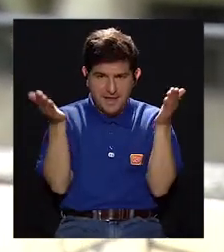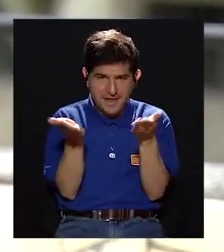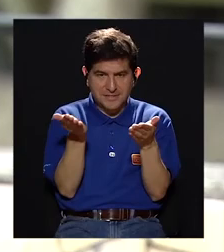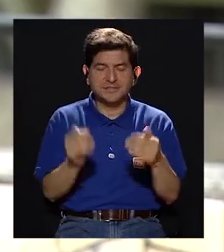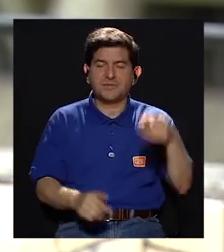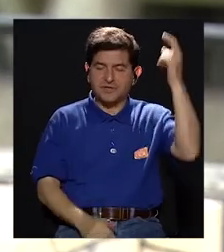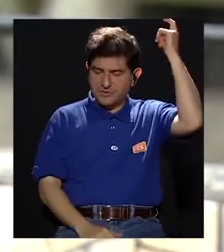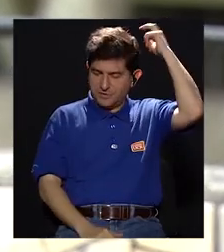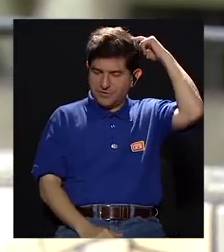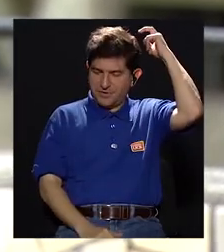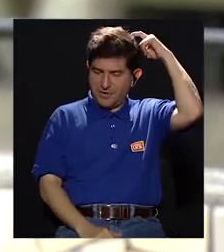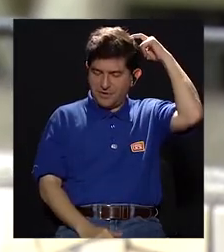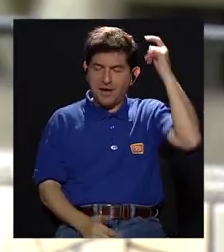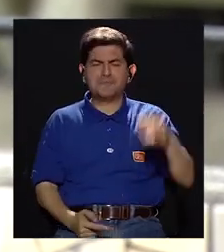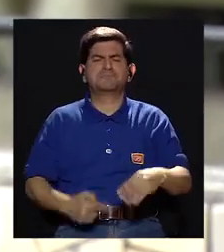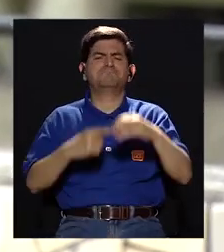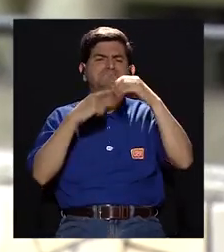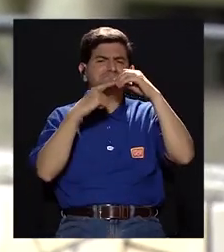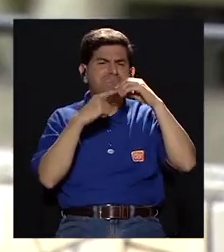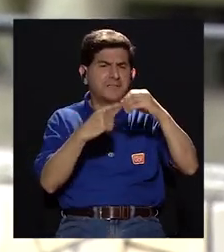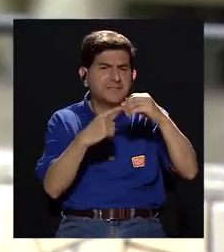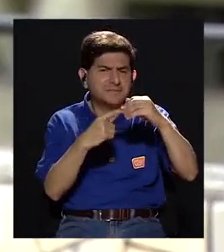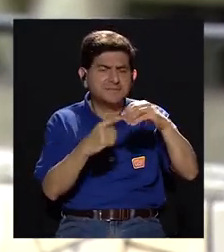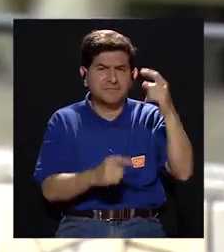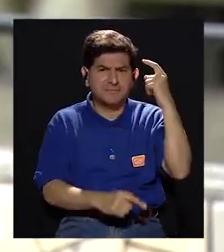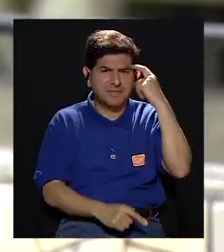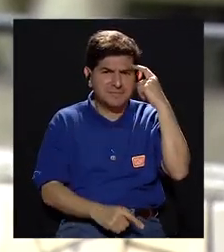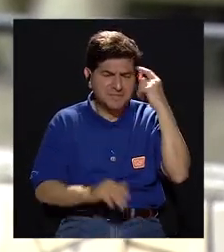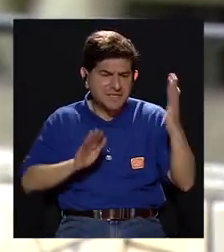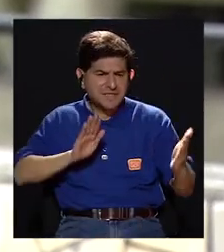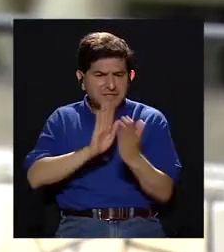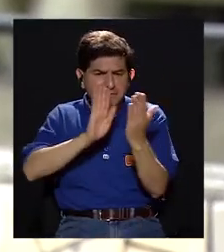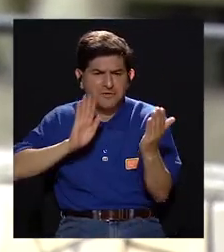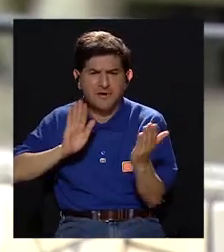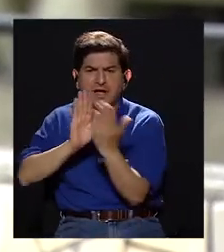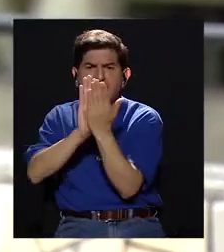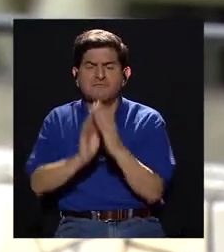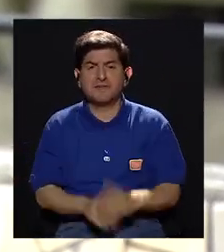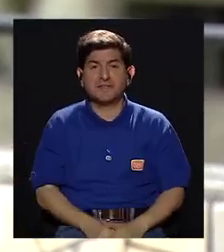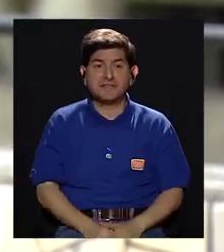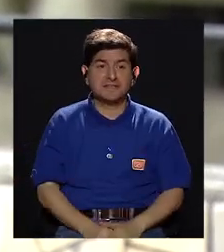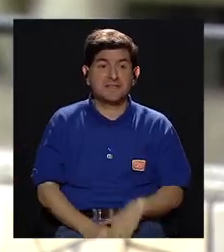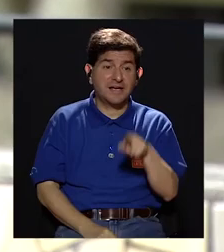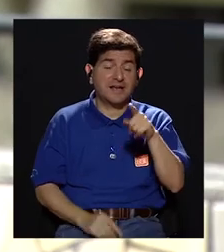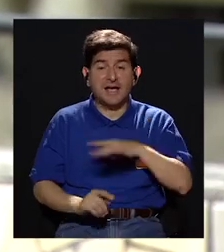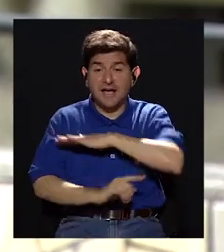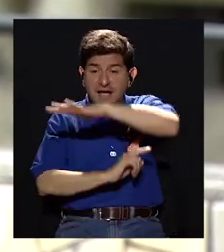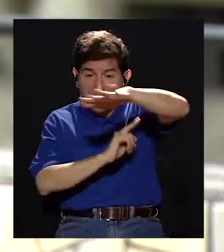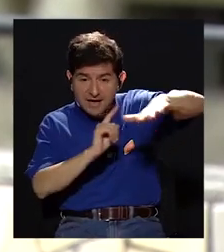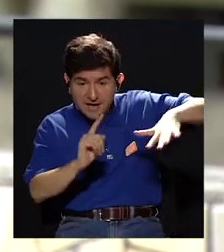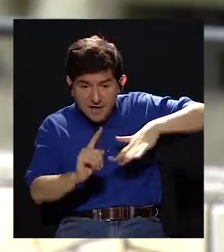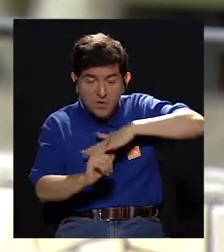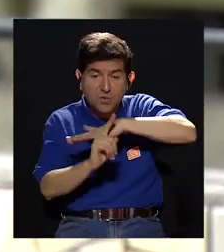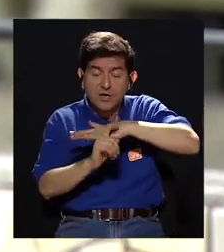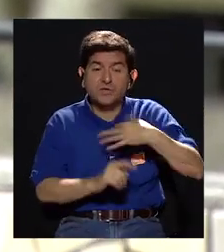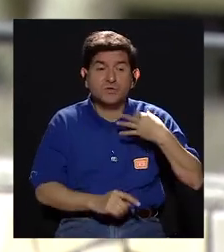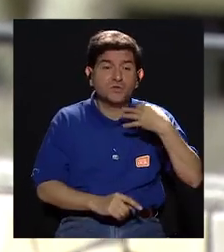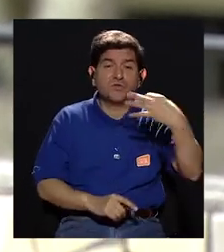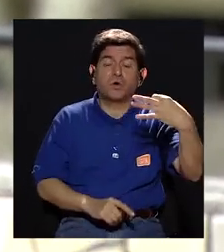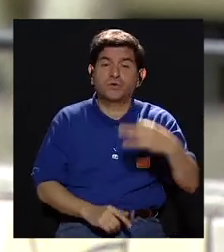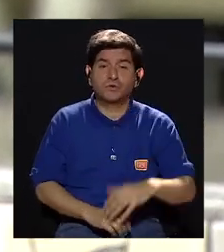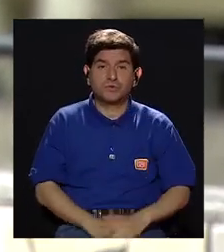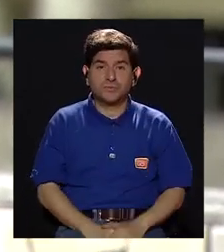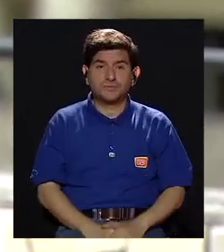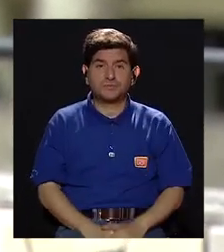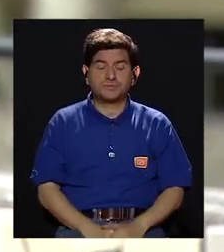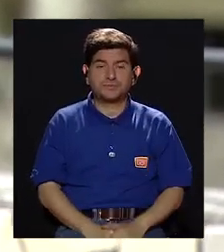estimulación neural, principalmente para enfrentar las demandas del entorno